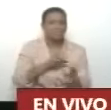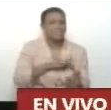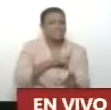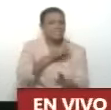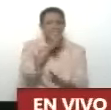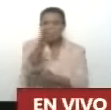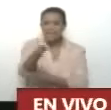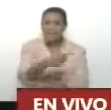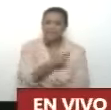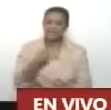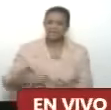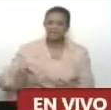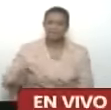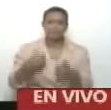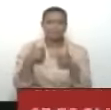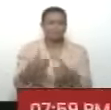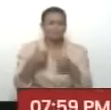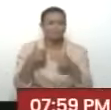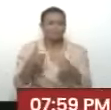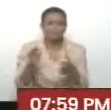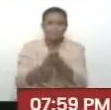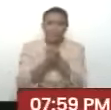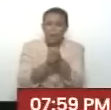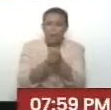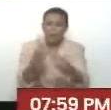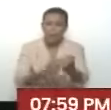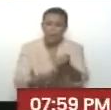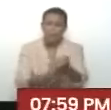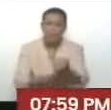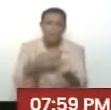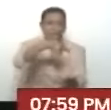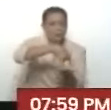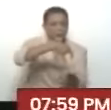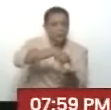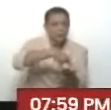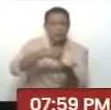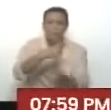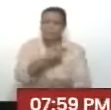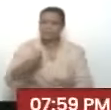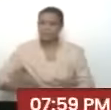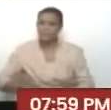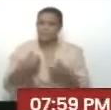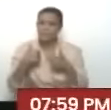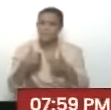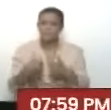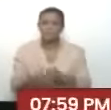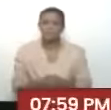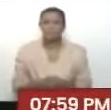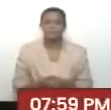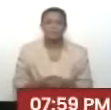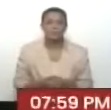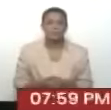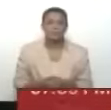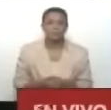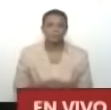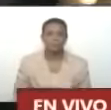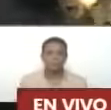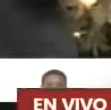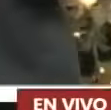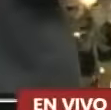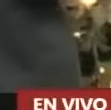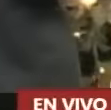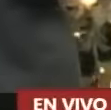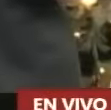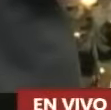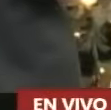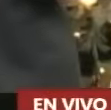CABA en Shanghái para el hermanamiento Shanghái-Carabobo. Felicitaciones, Carabobo. Hablemos de más adelantos en